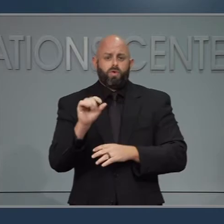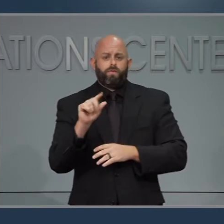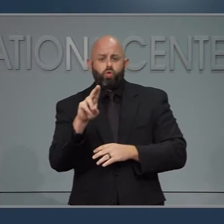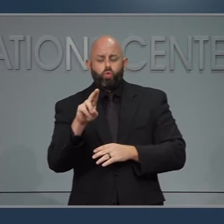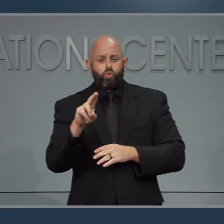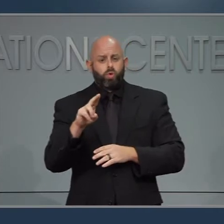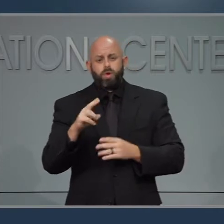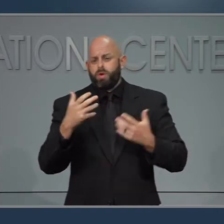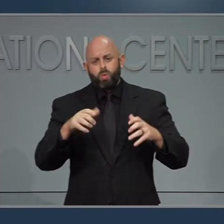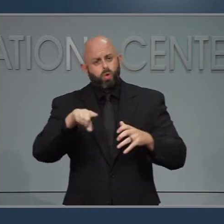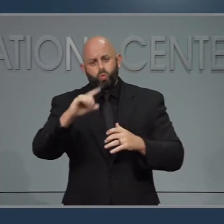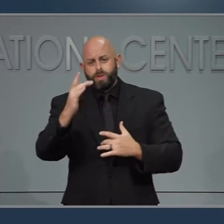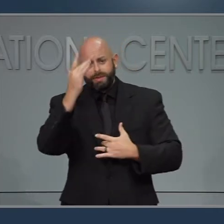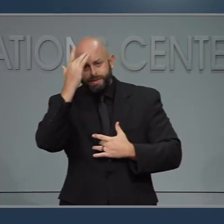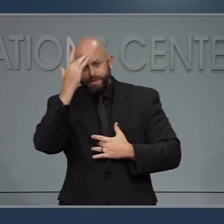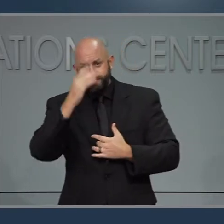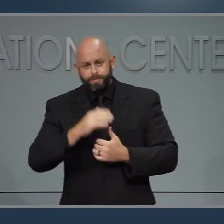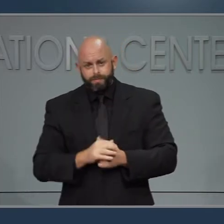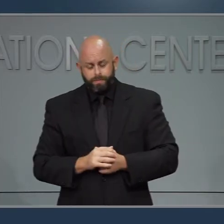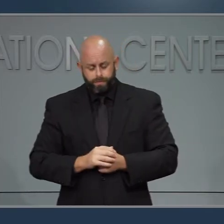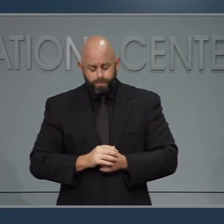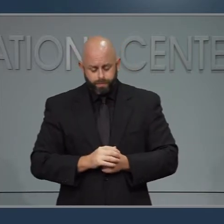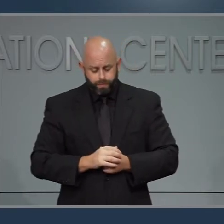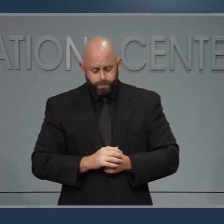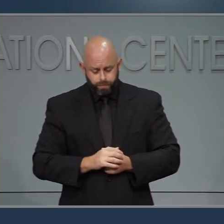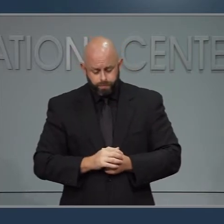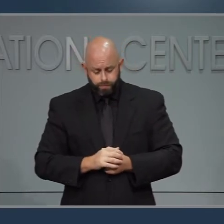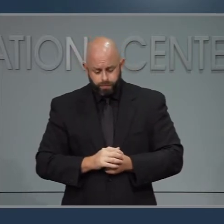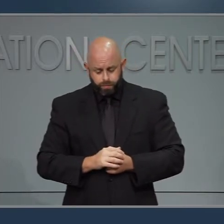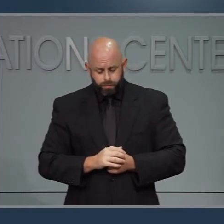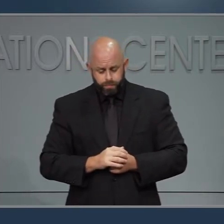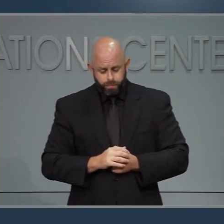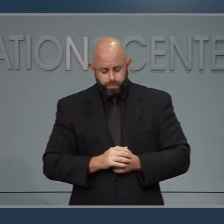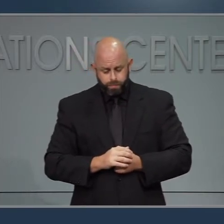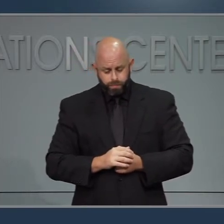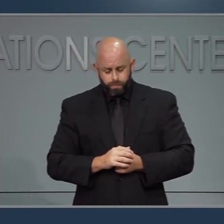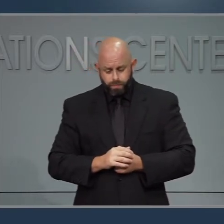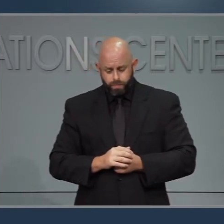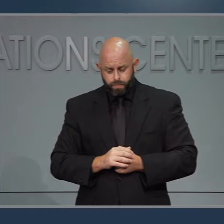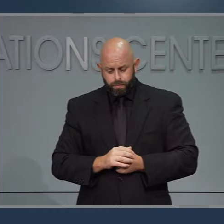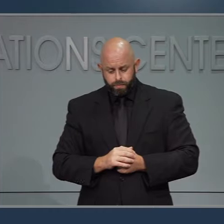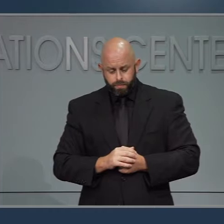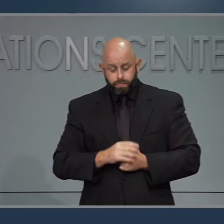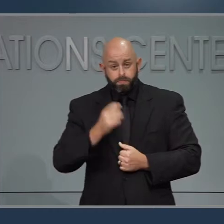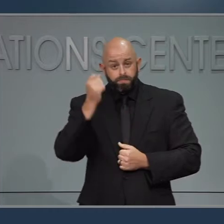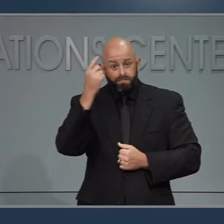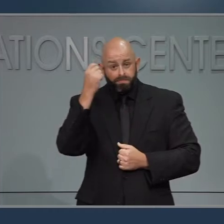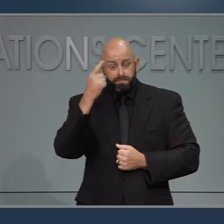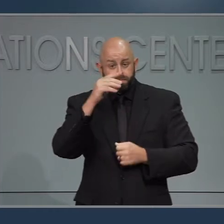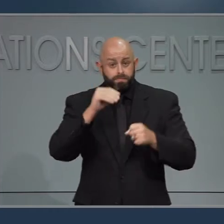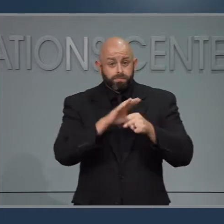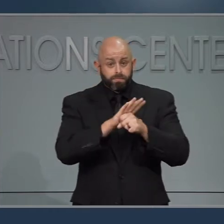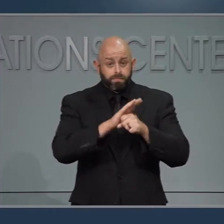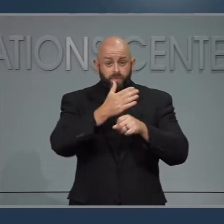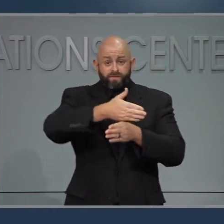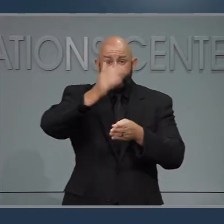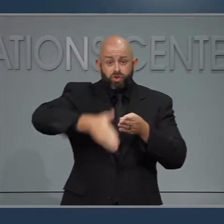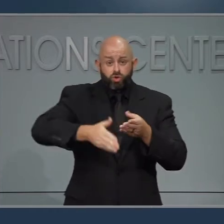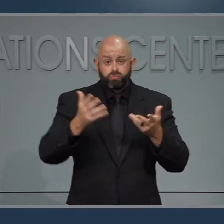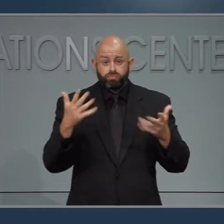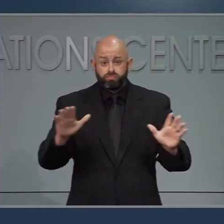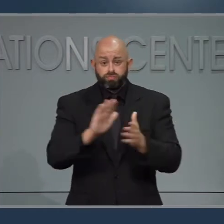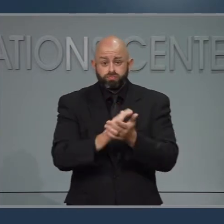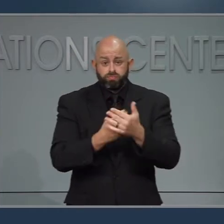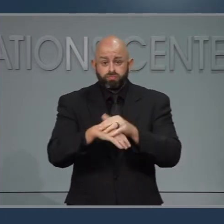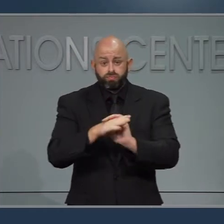hacerse la prueba. Pónganse la vacuna para evitar enfermarse. Y lo triste es que